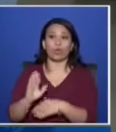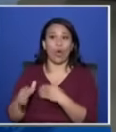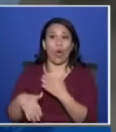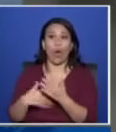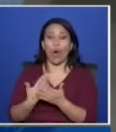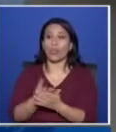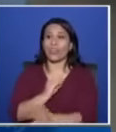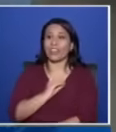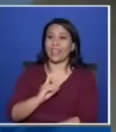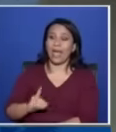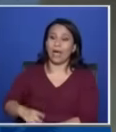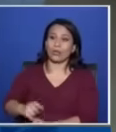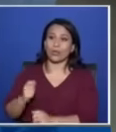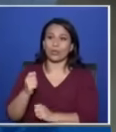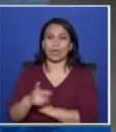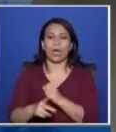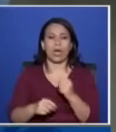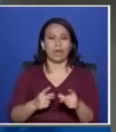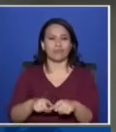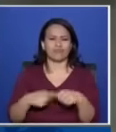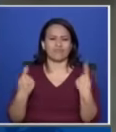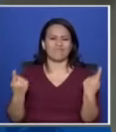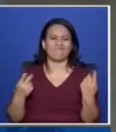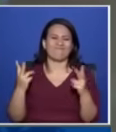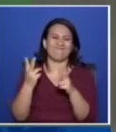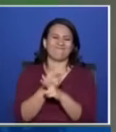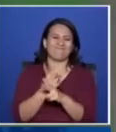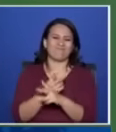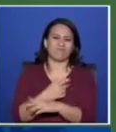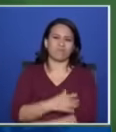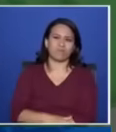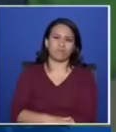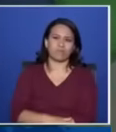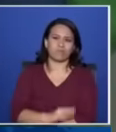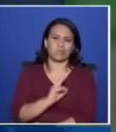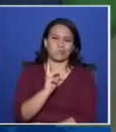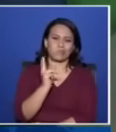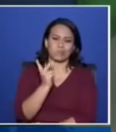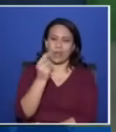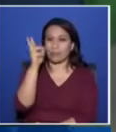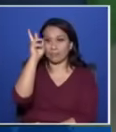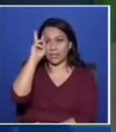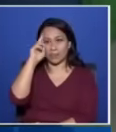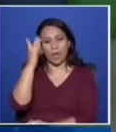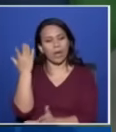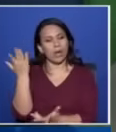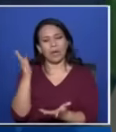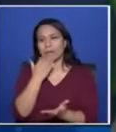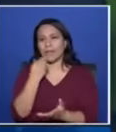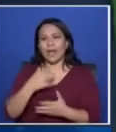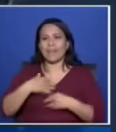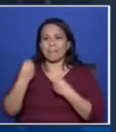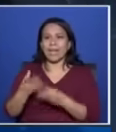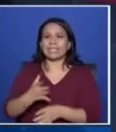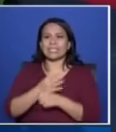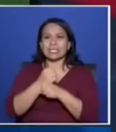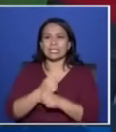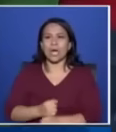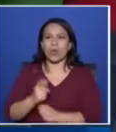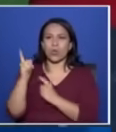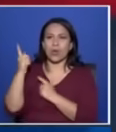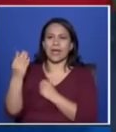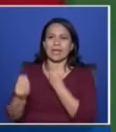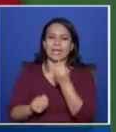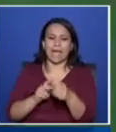en esta campaña que han hecho en contra del cuerpo delictivo también, y para ofrecernos seguridad. Por ¿qué está haciendo el personal